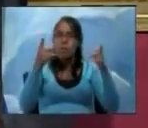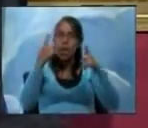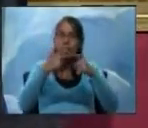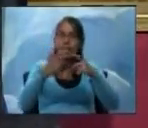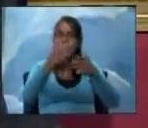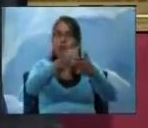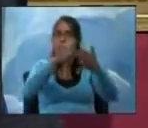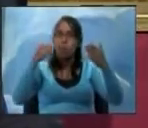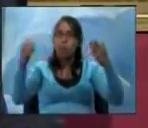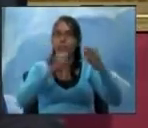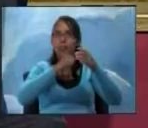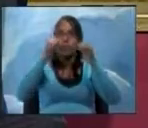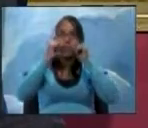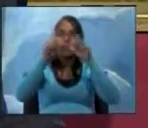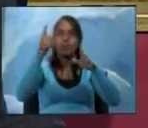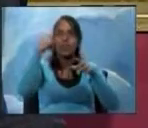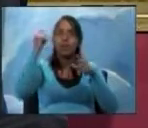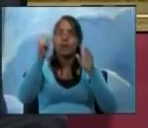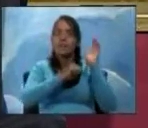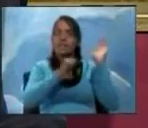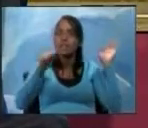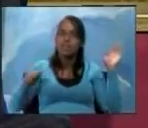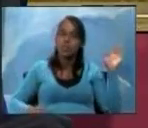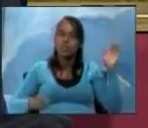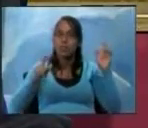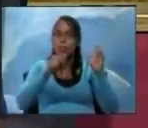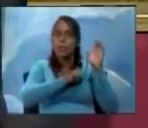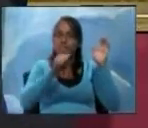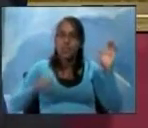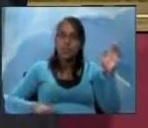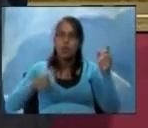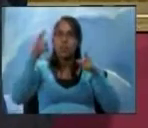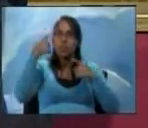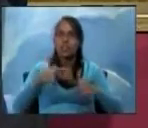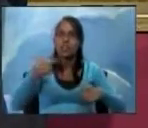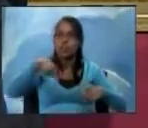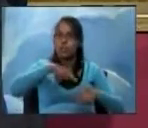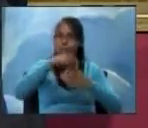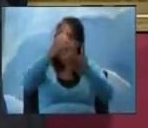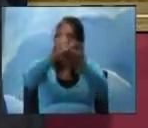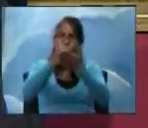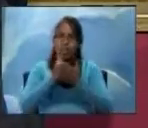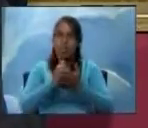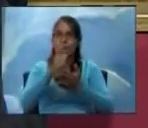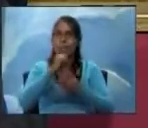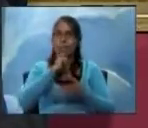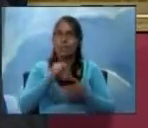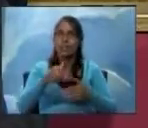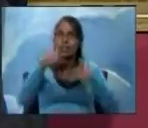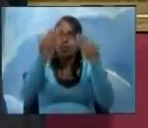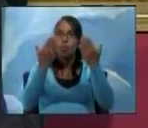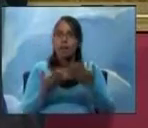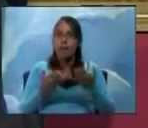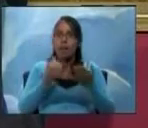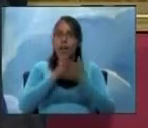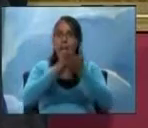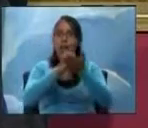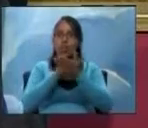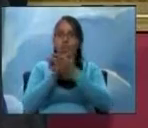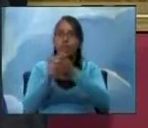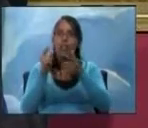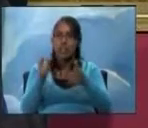puerta de bendición, ¿verdad?, para el Señor va a ser nuestro ayudador, el Señor es el que nos va a ayudar